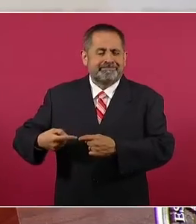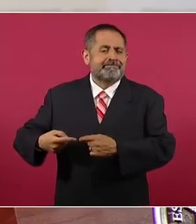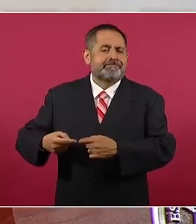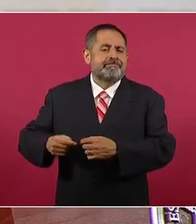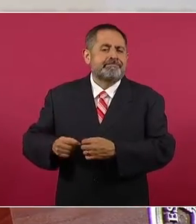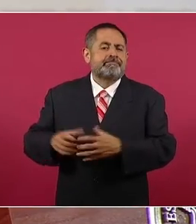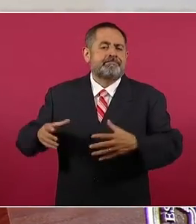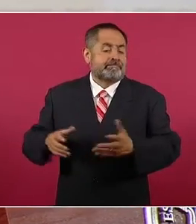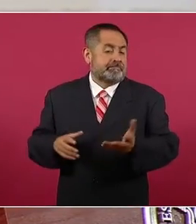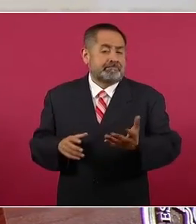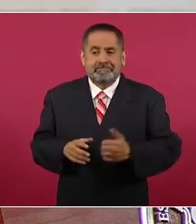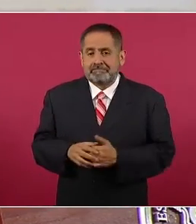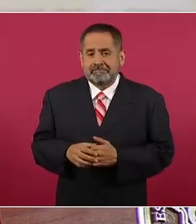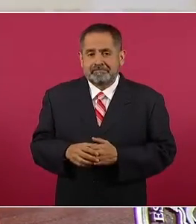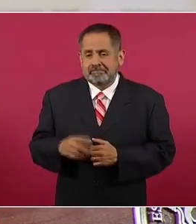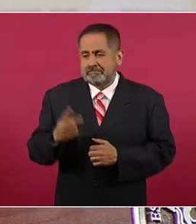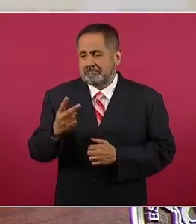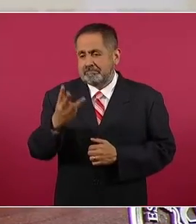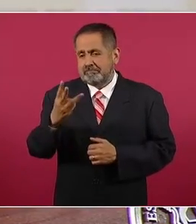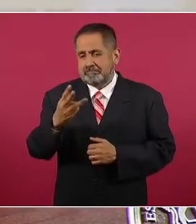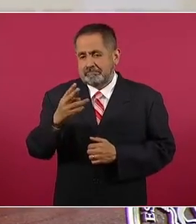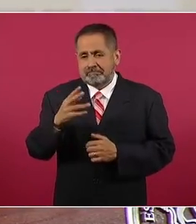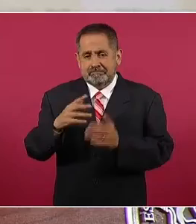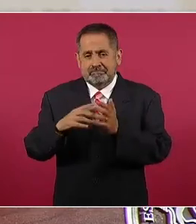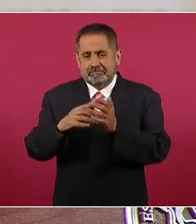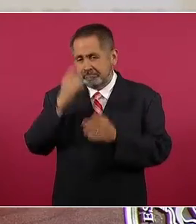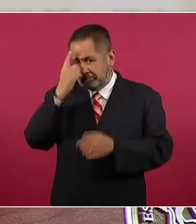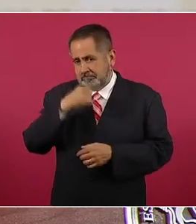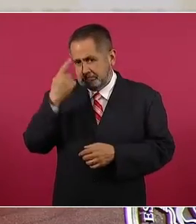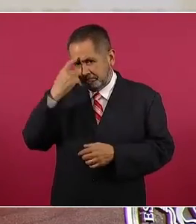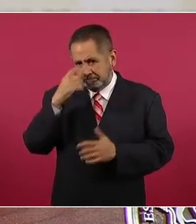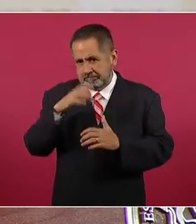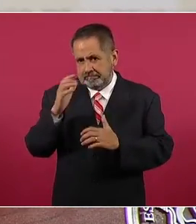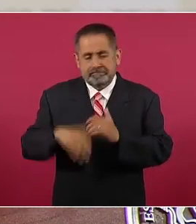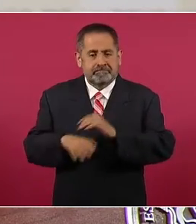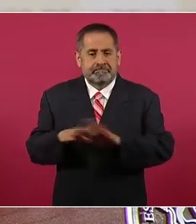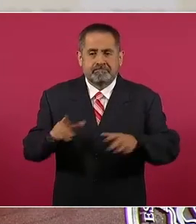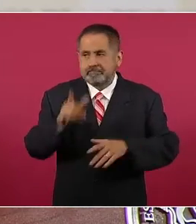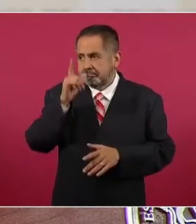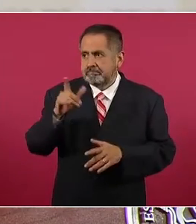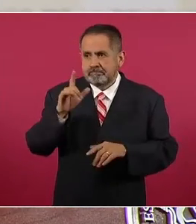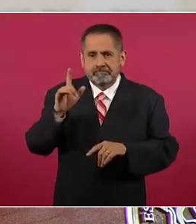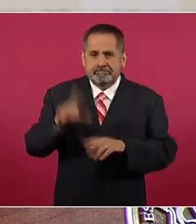y nada más 2-3 horas que había luz